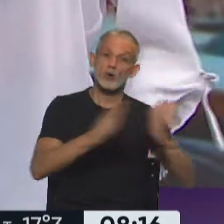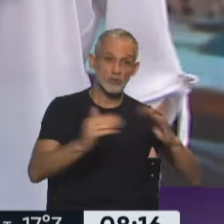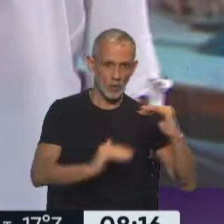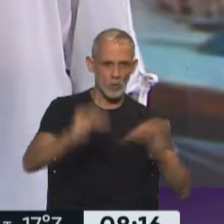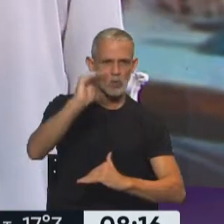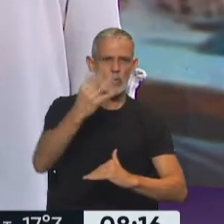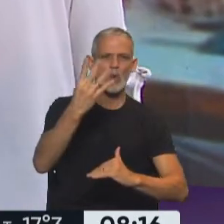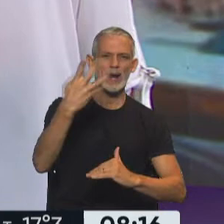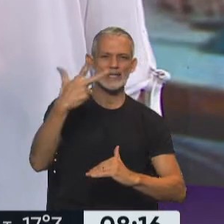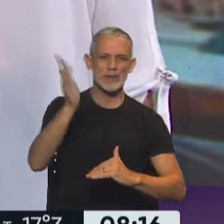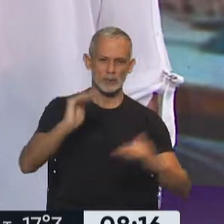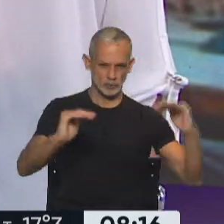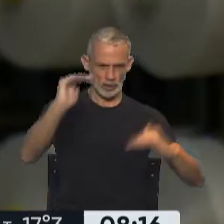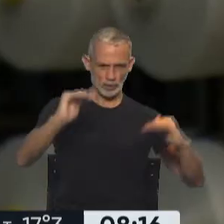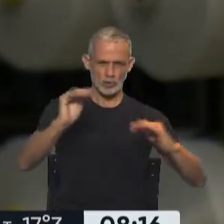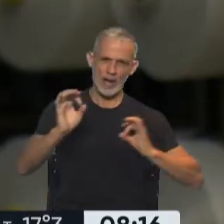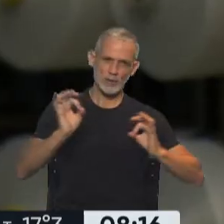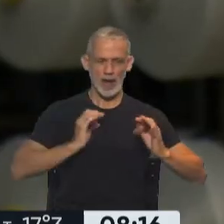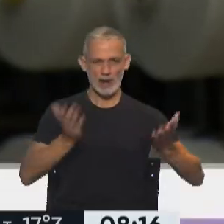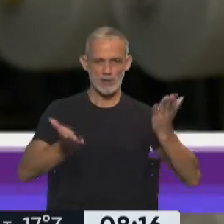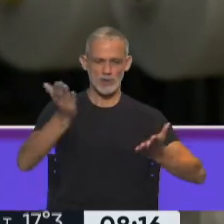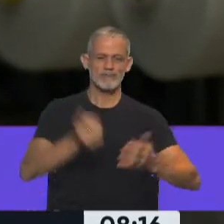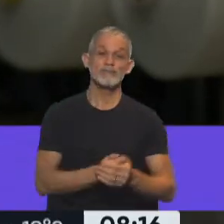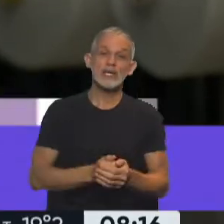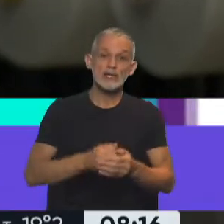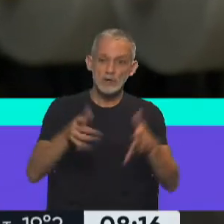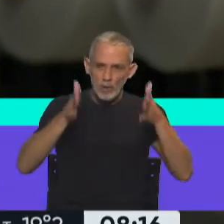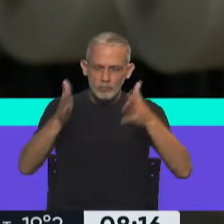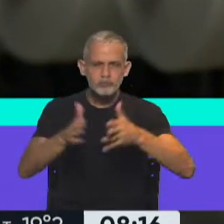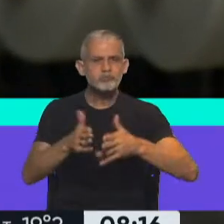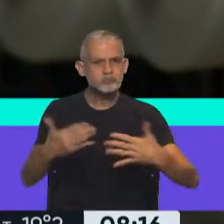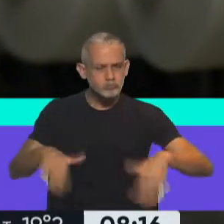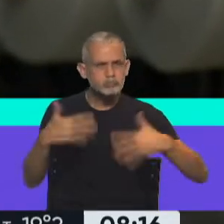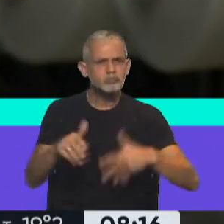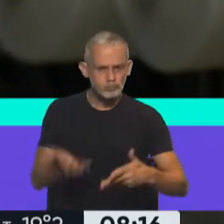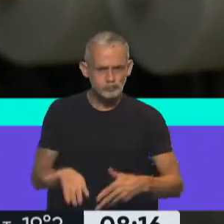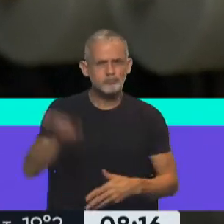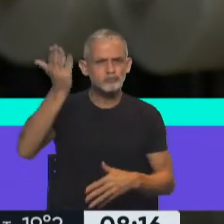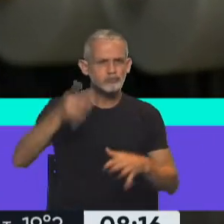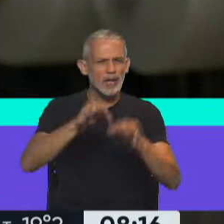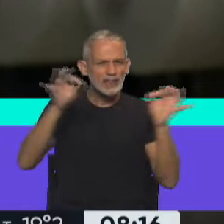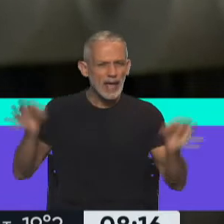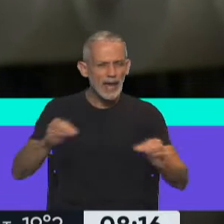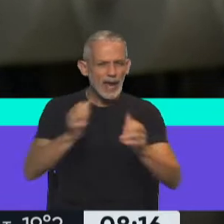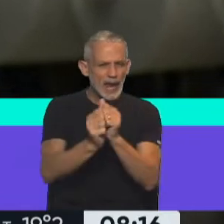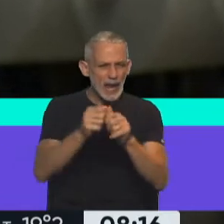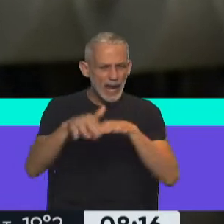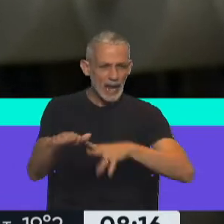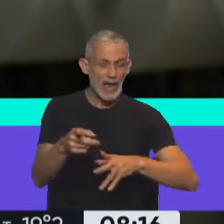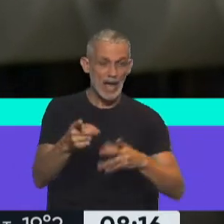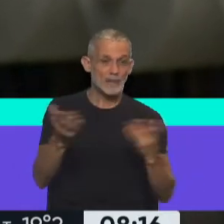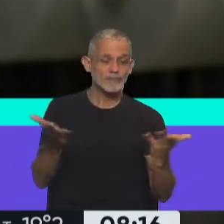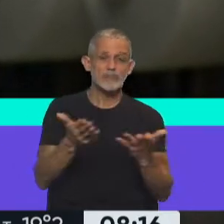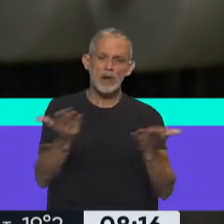43% respecto a agosto del año pasado. El sector textil no hay duda que repuntó muchísimo, no solo repuntó